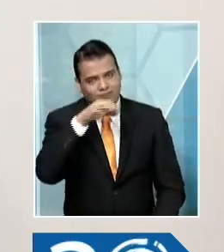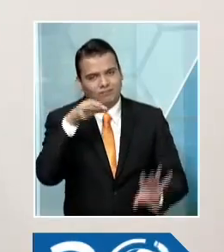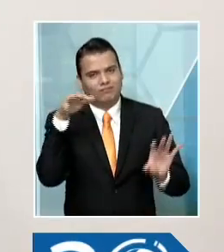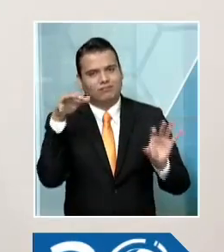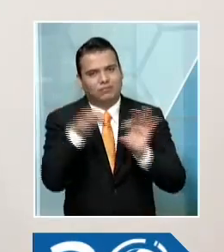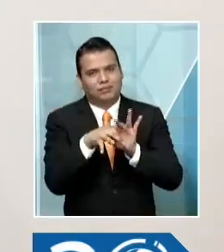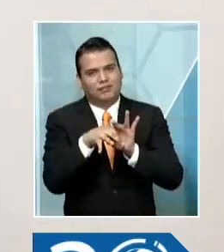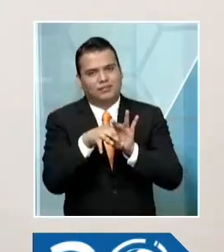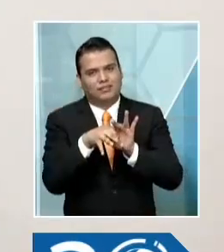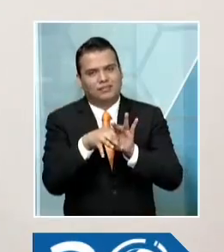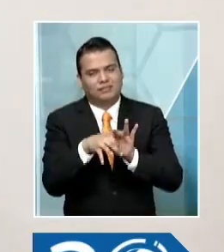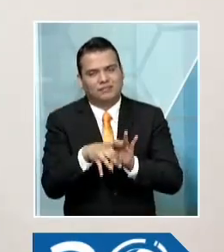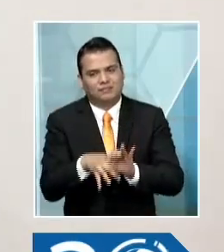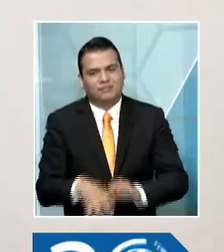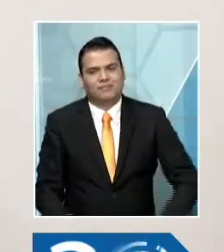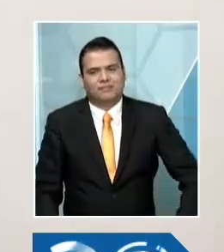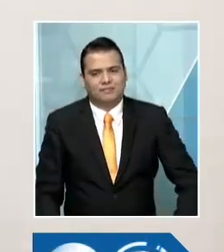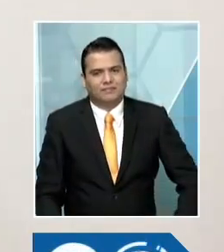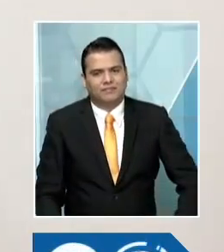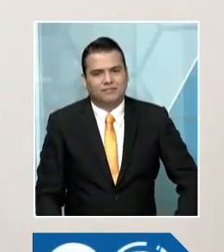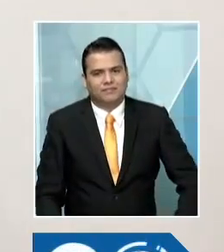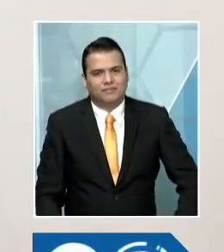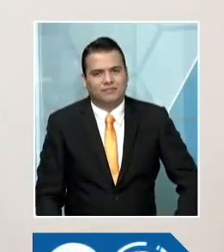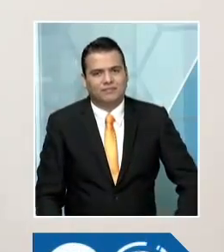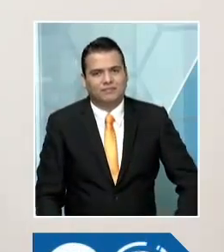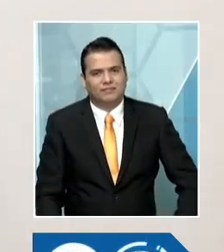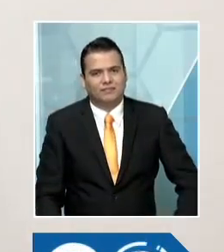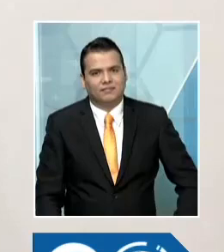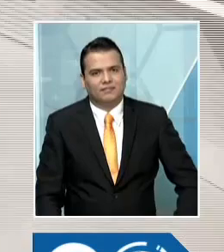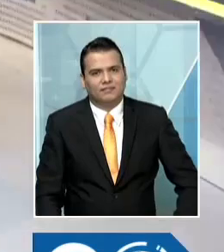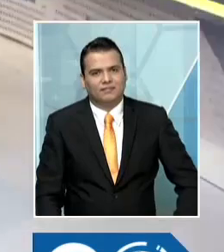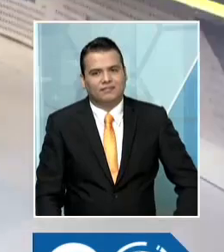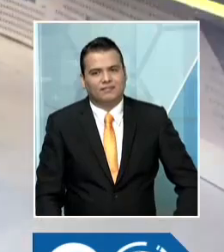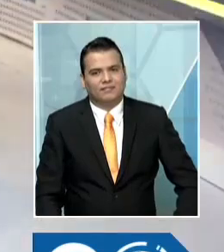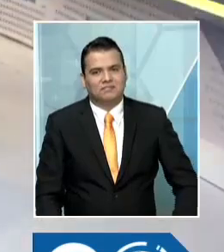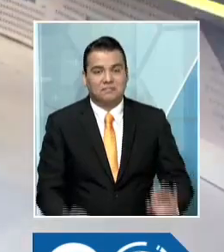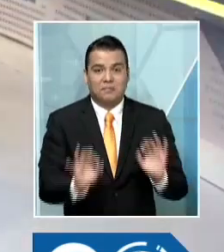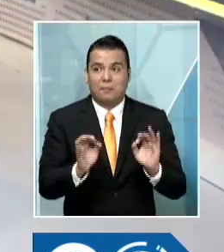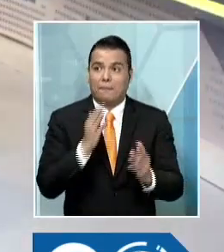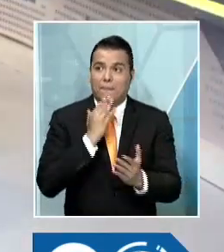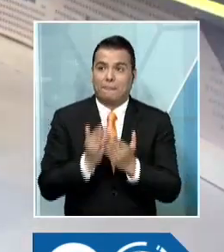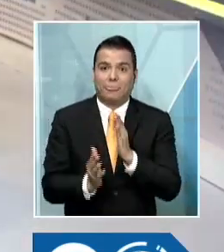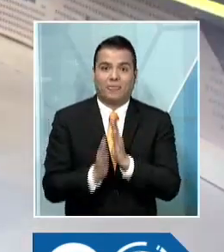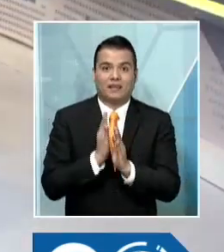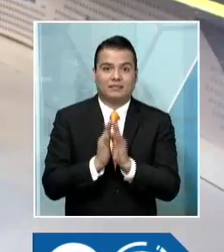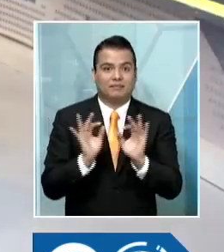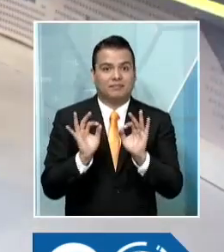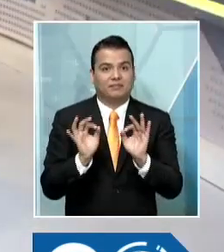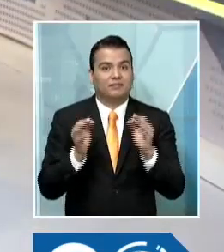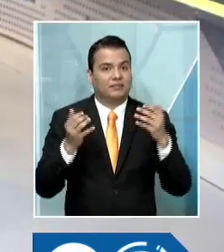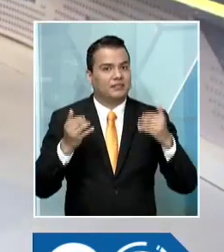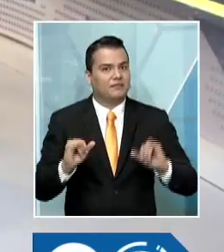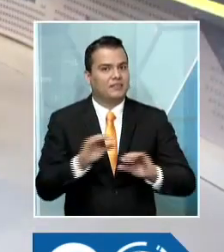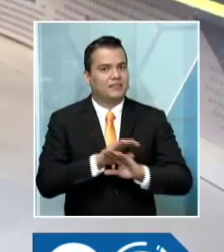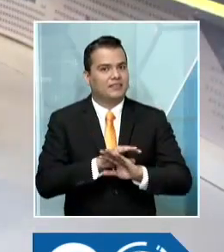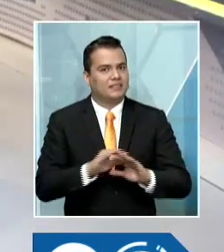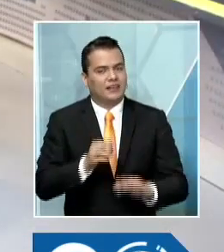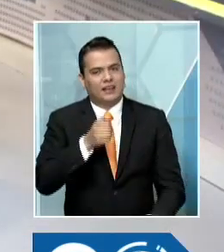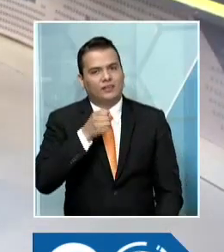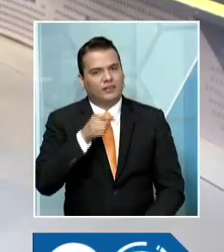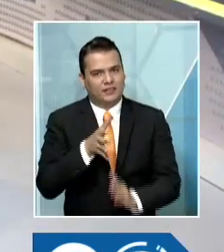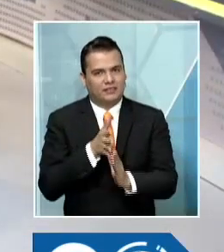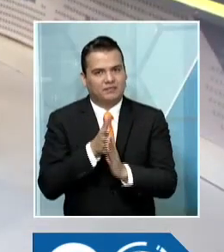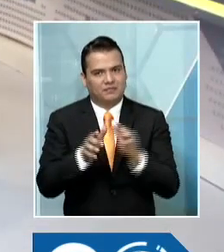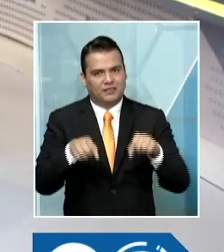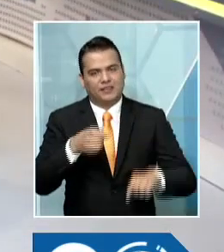misma, estás en el llavero del chango. Muchas gracias al Chango Cárdenas. Y hasta aquí las noticias por